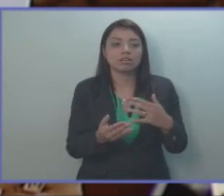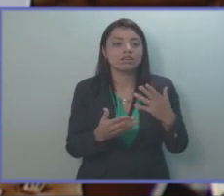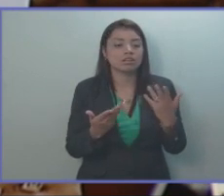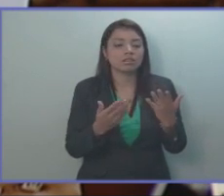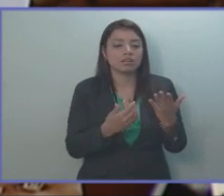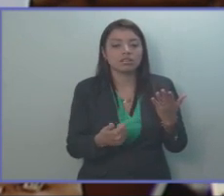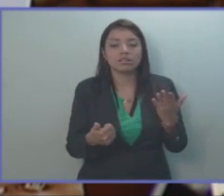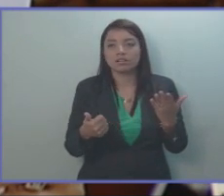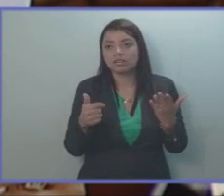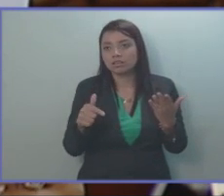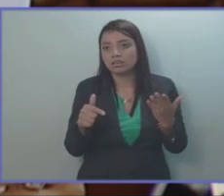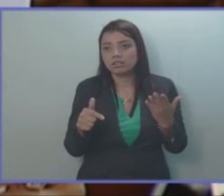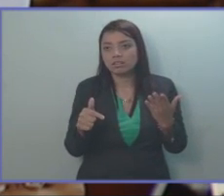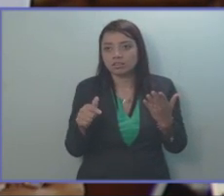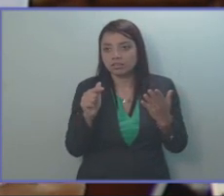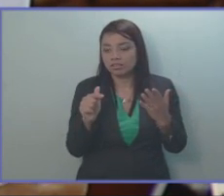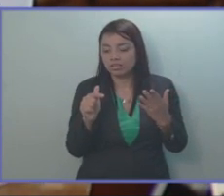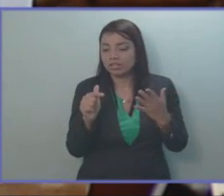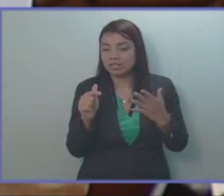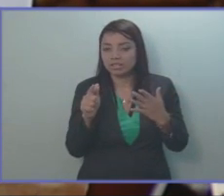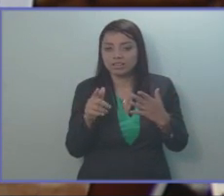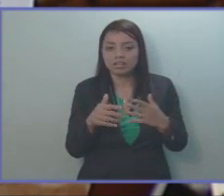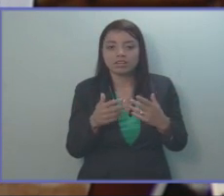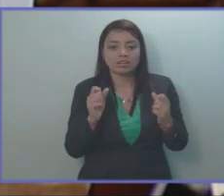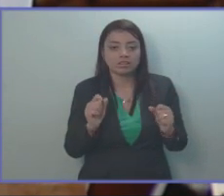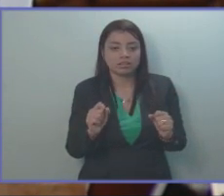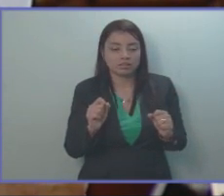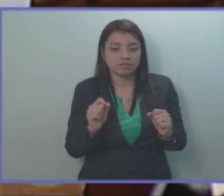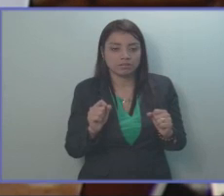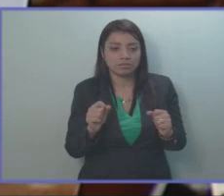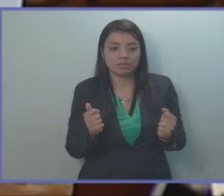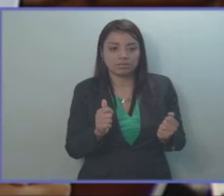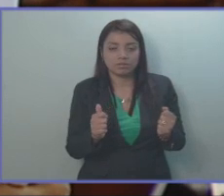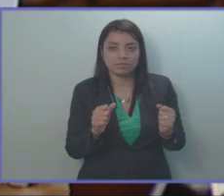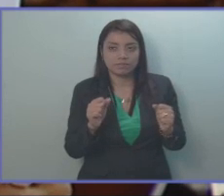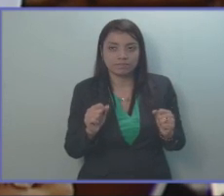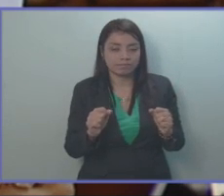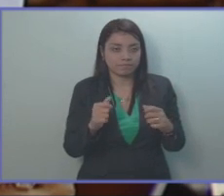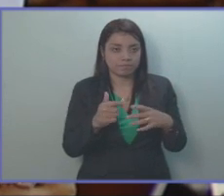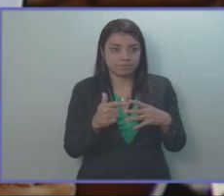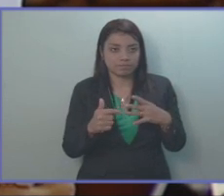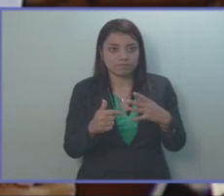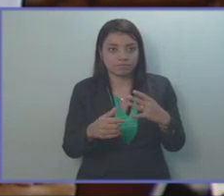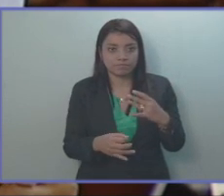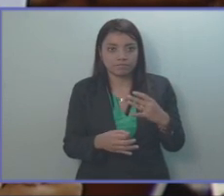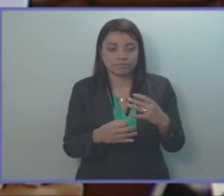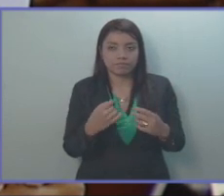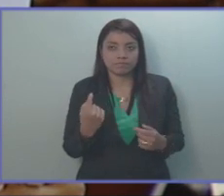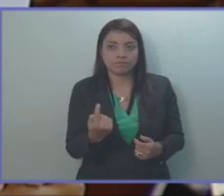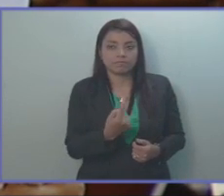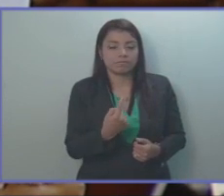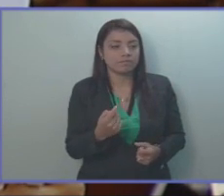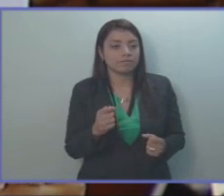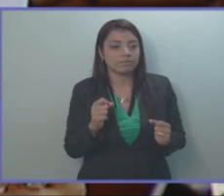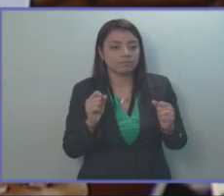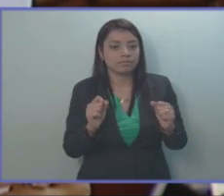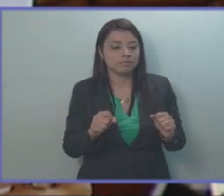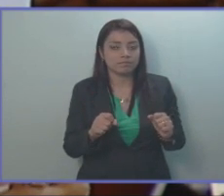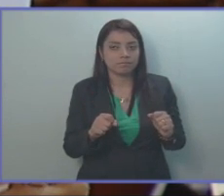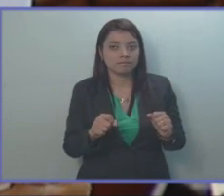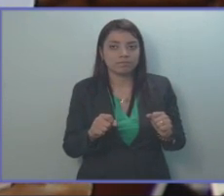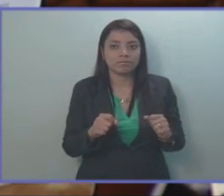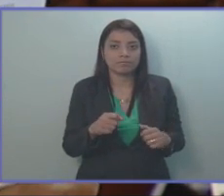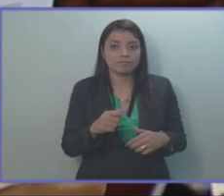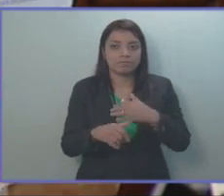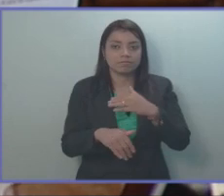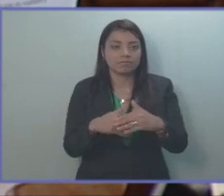centro o en un sector de este, en aquellos casos que se tengan indicios que los internos puedan causar